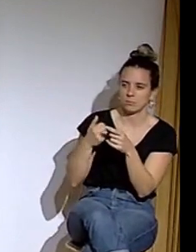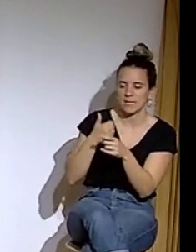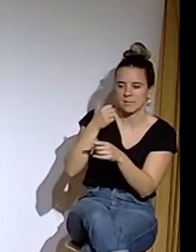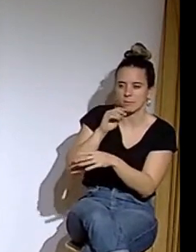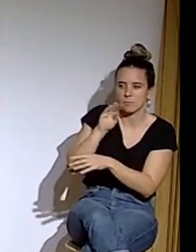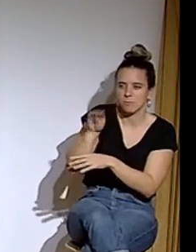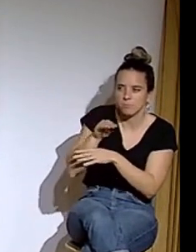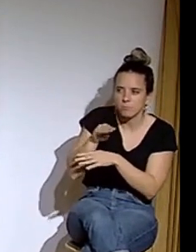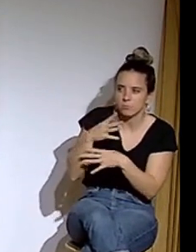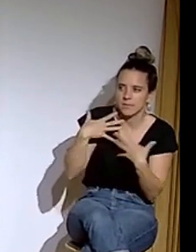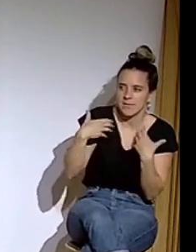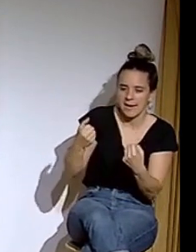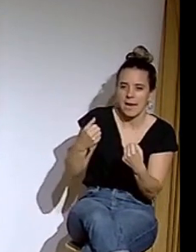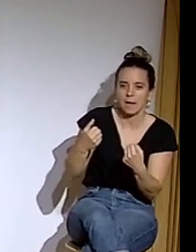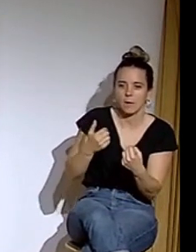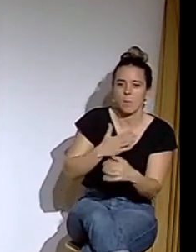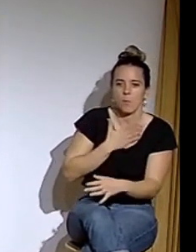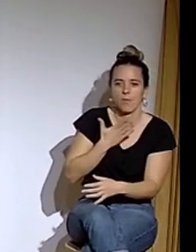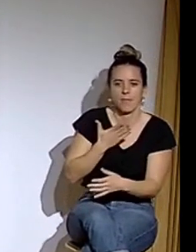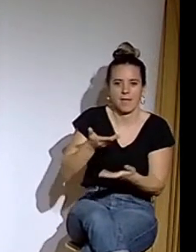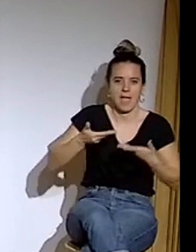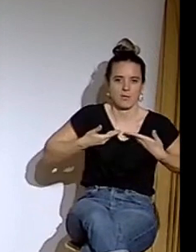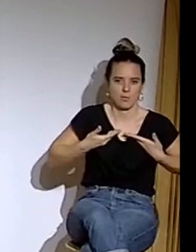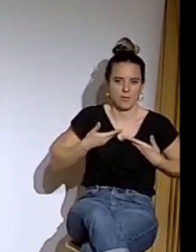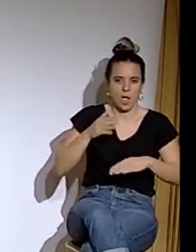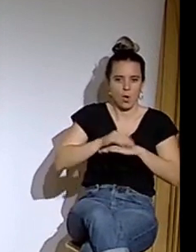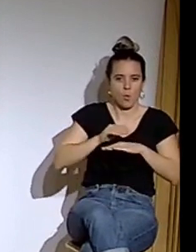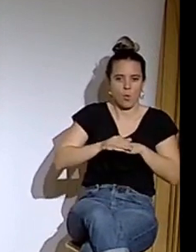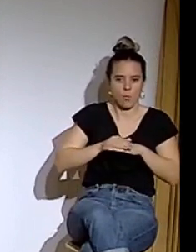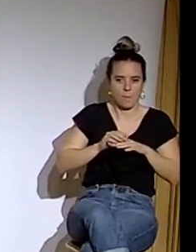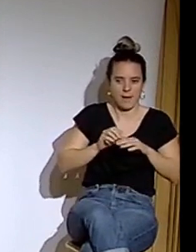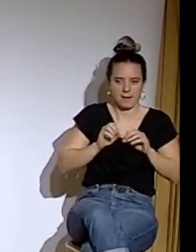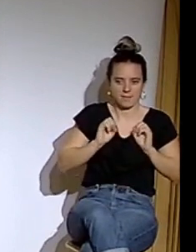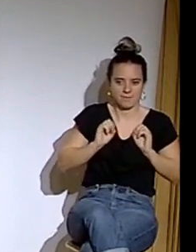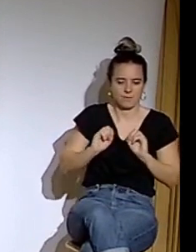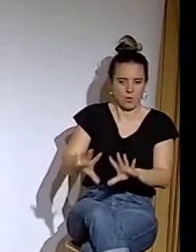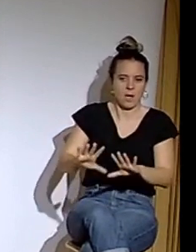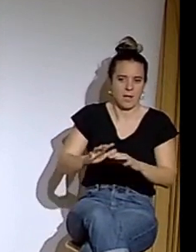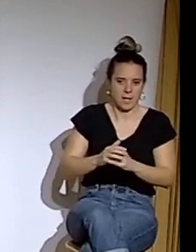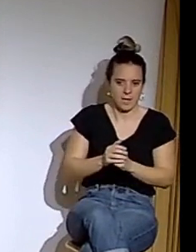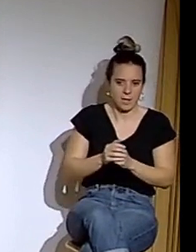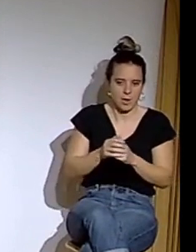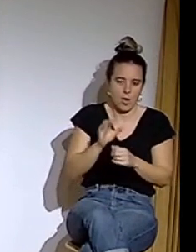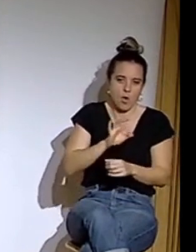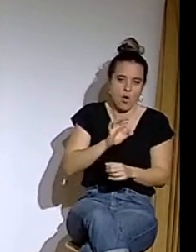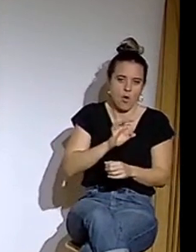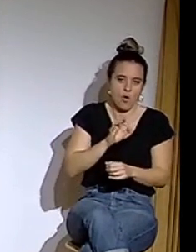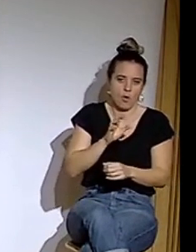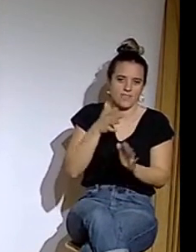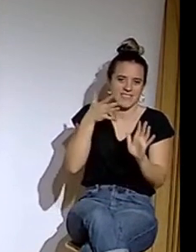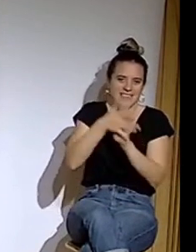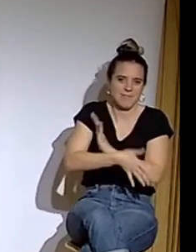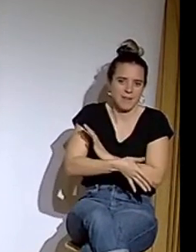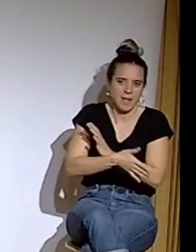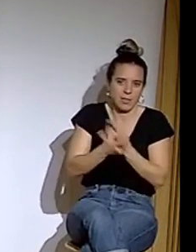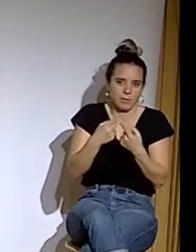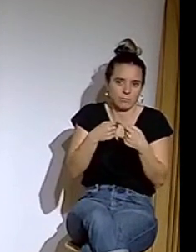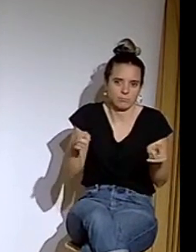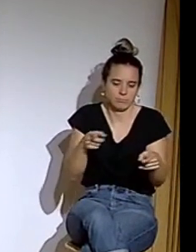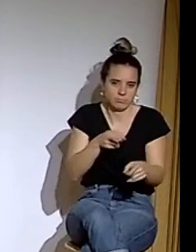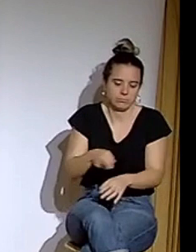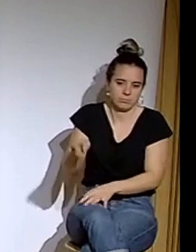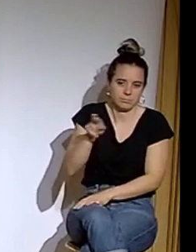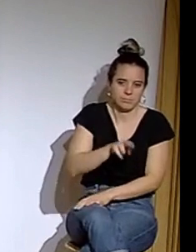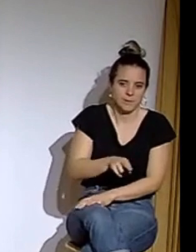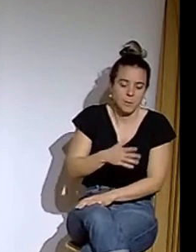el soltar la culpa el resignificarla ya no sé si tal vez es algo que traemos no sé de